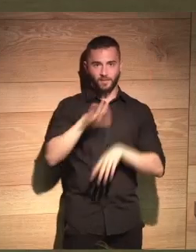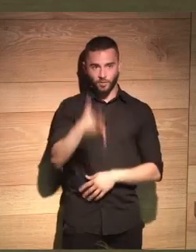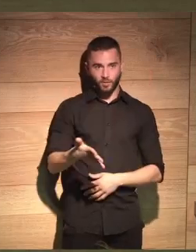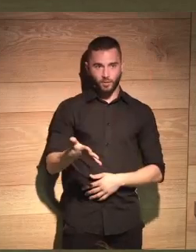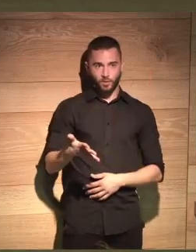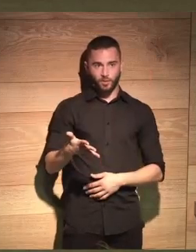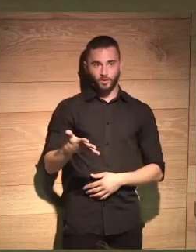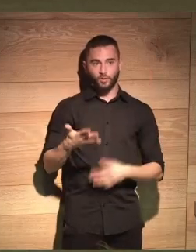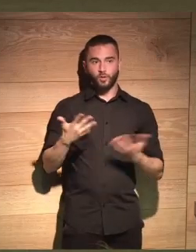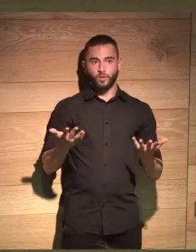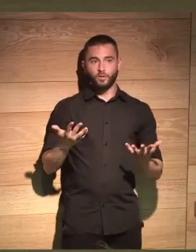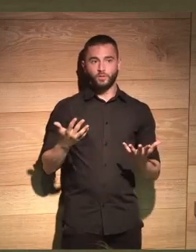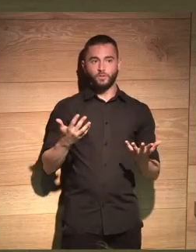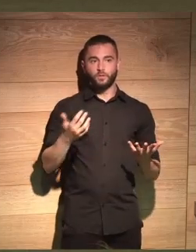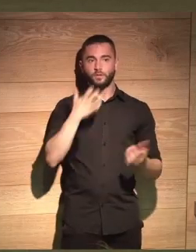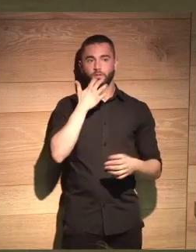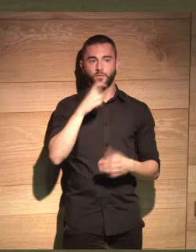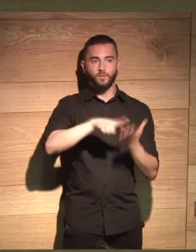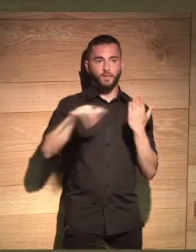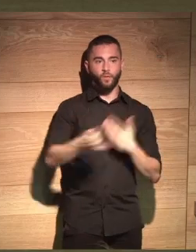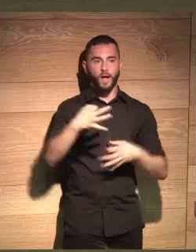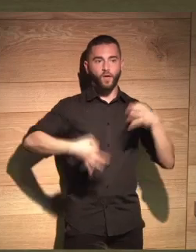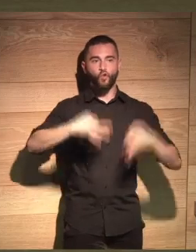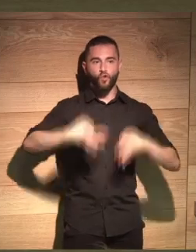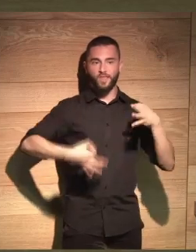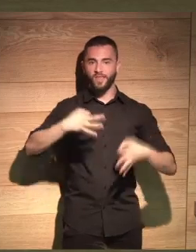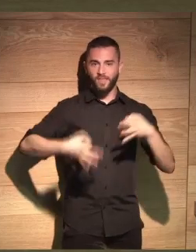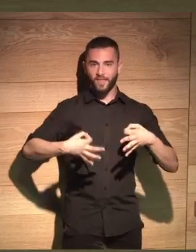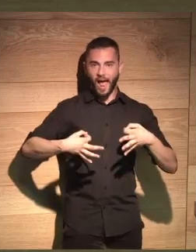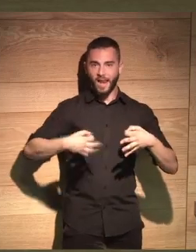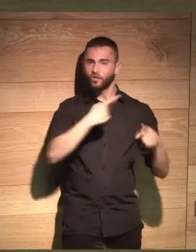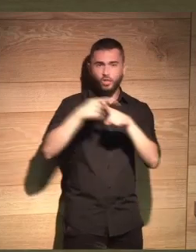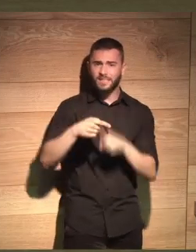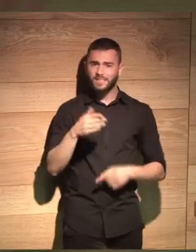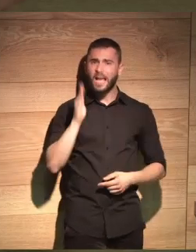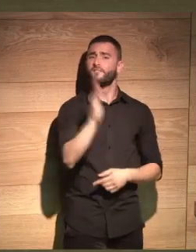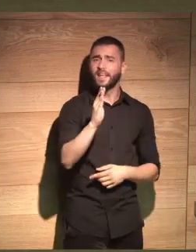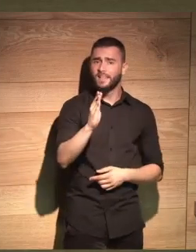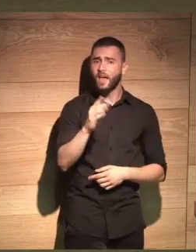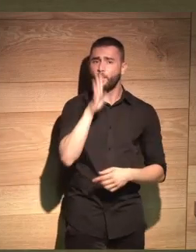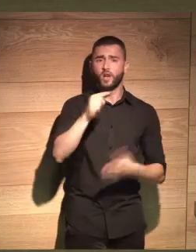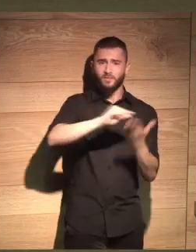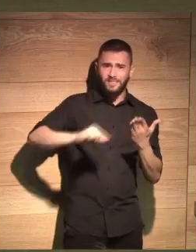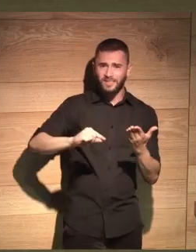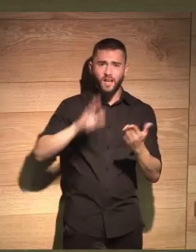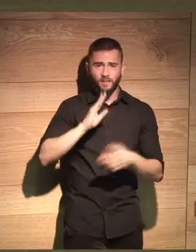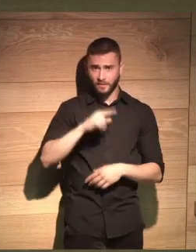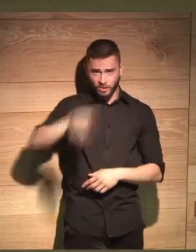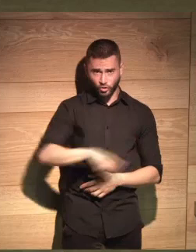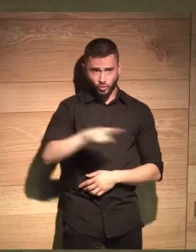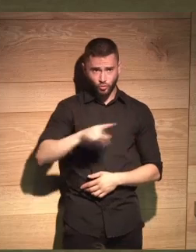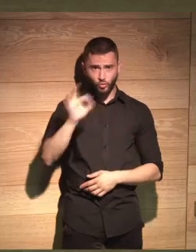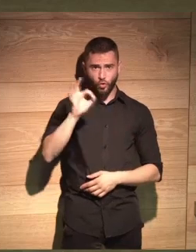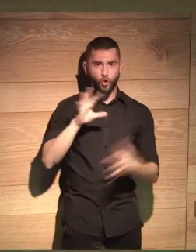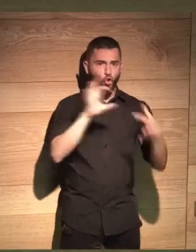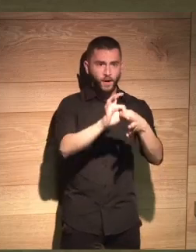propio de un estamento y de un lenguaje judicial, ¿ha influido ese tipo de traducción en tu escritura? ¿O hay algún tipo de canal